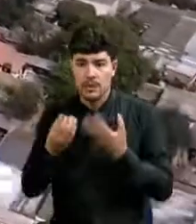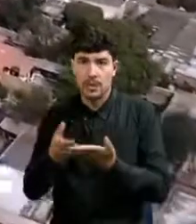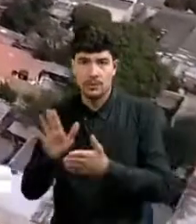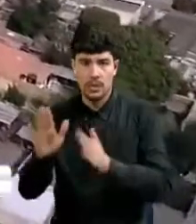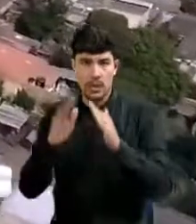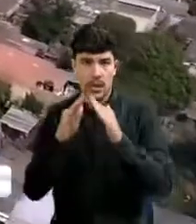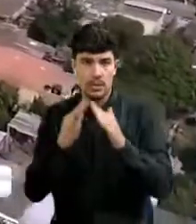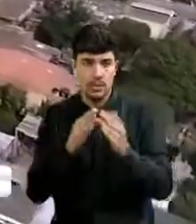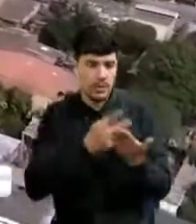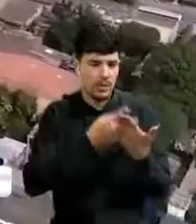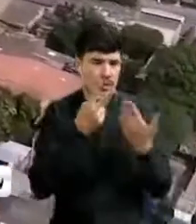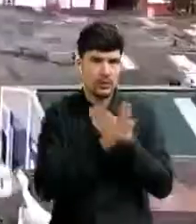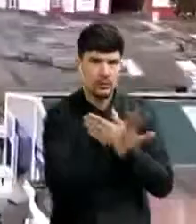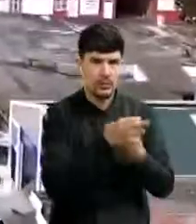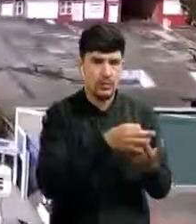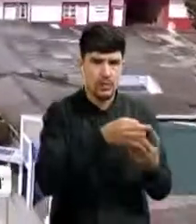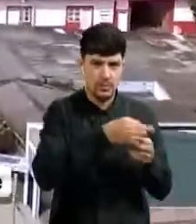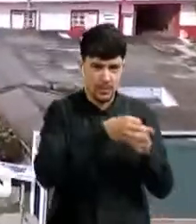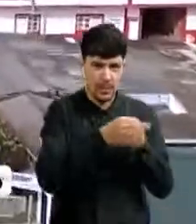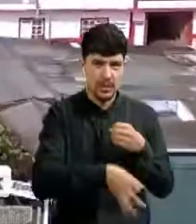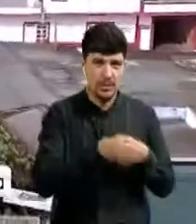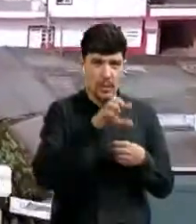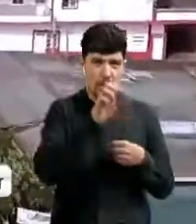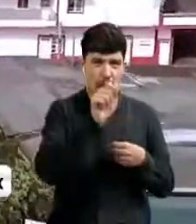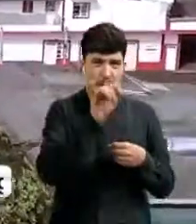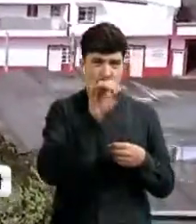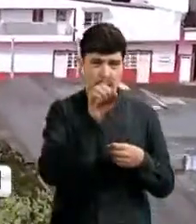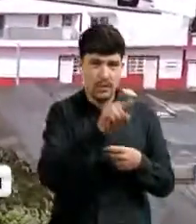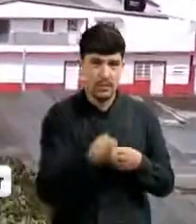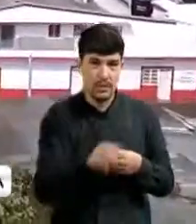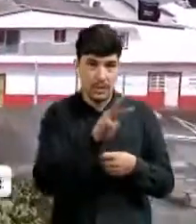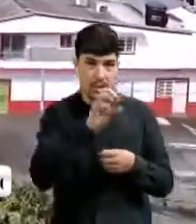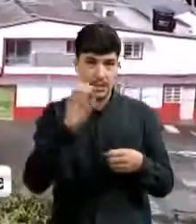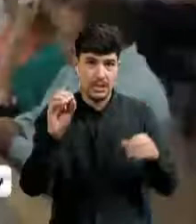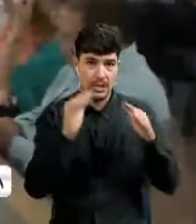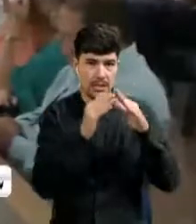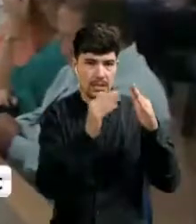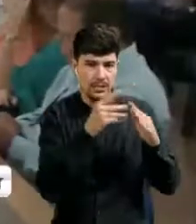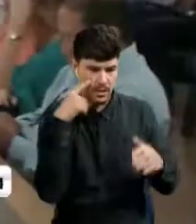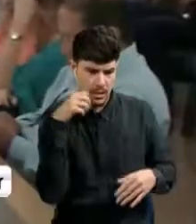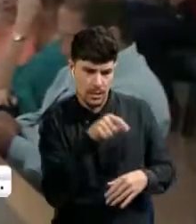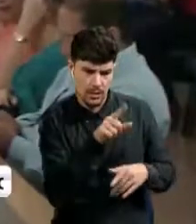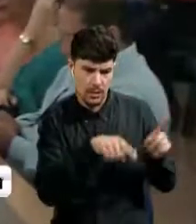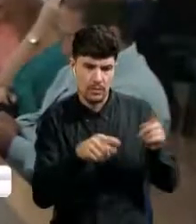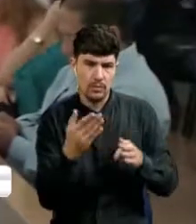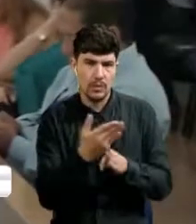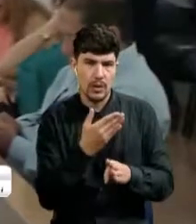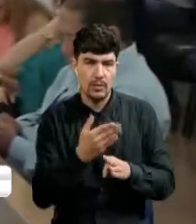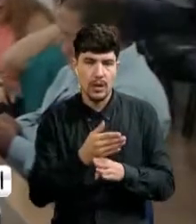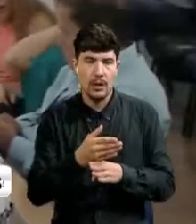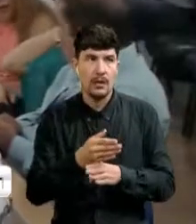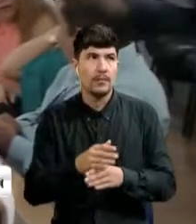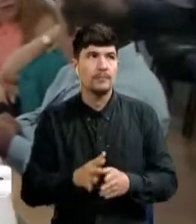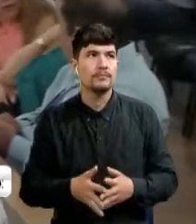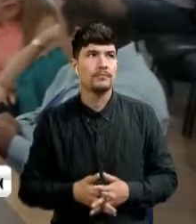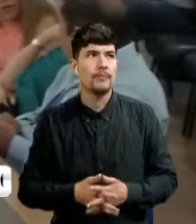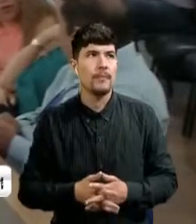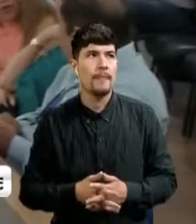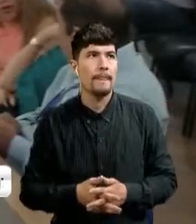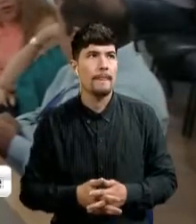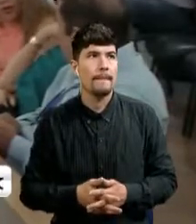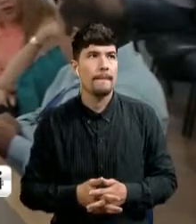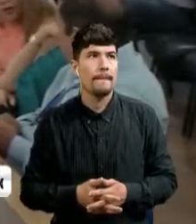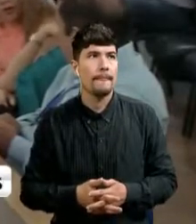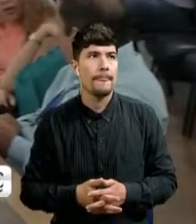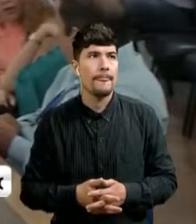proyecto del municipio Los Patios, con 300 viviendas, se detectaron inconsistencias. Muchos desplazados que no aparecen en los listados, tal